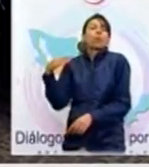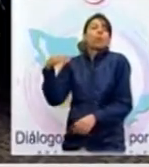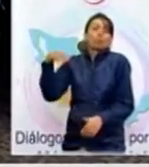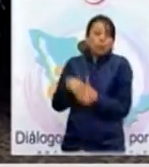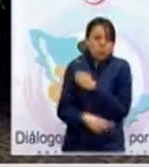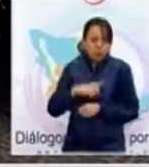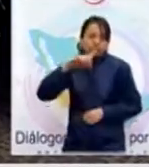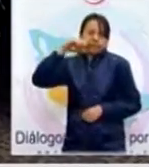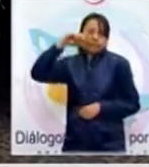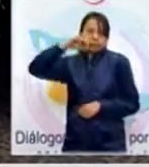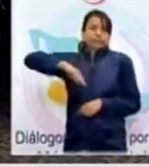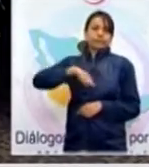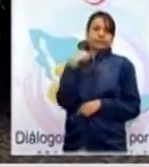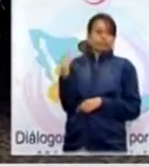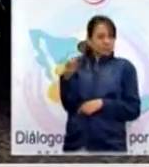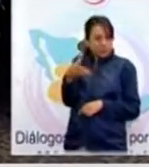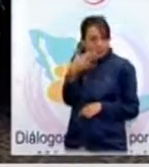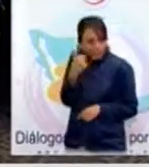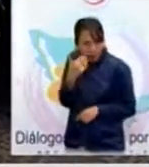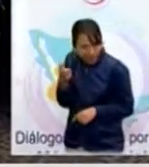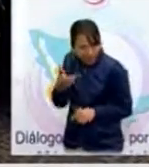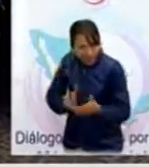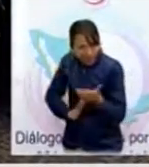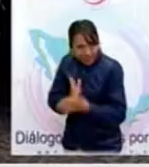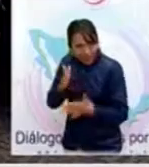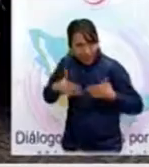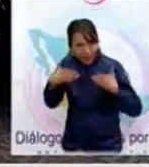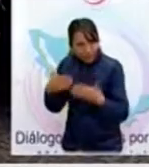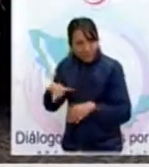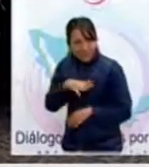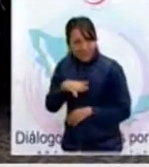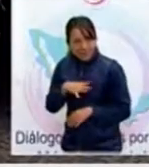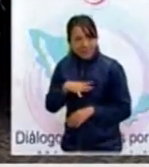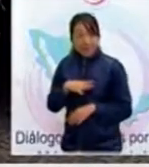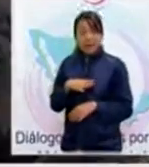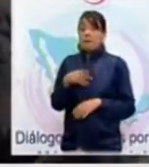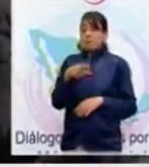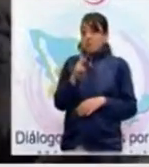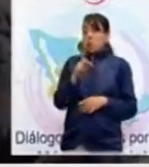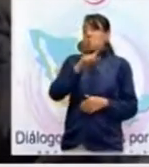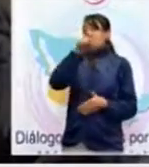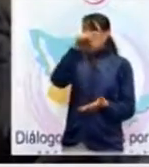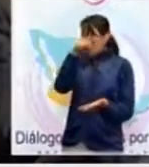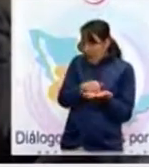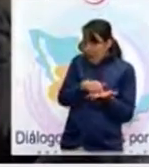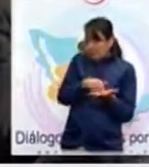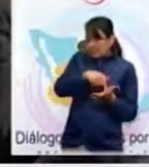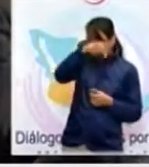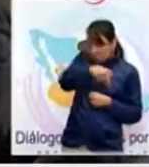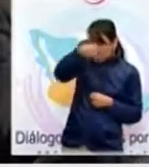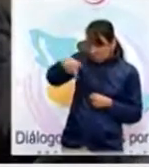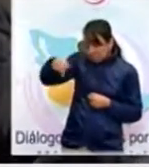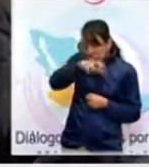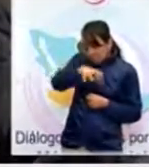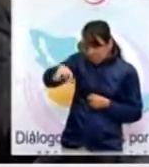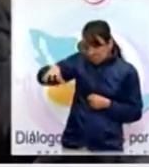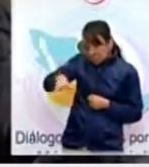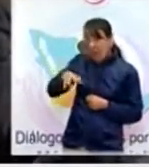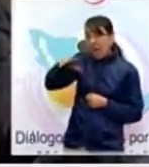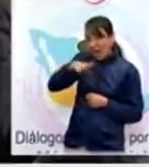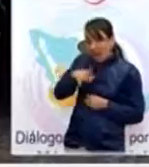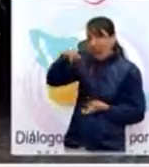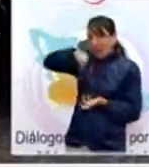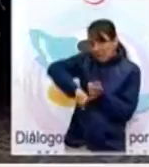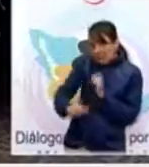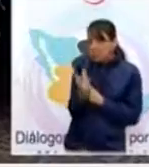se puede ir mejorando, pero la estadística es que donde tenemos policía comunitaria no tenemos los índices